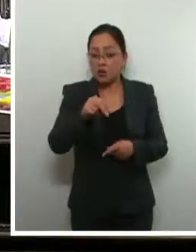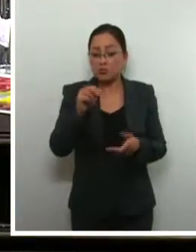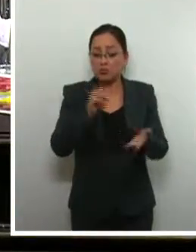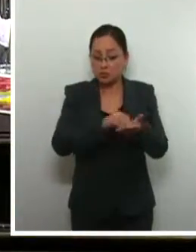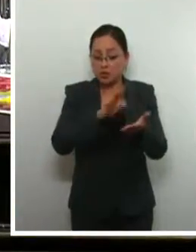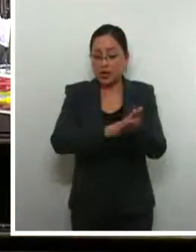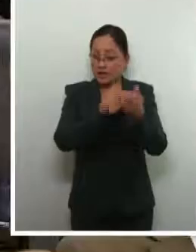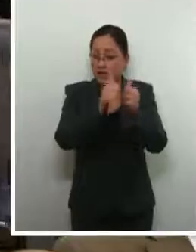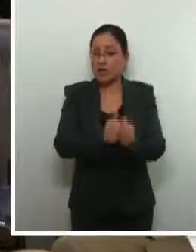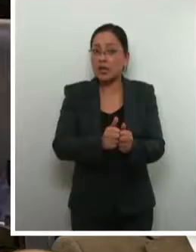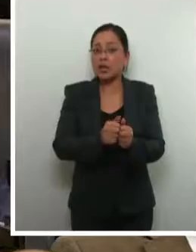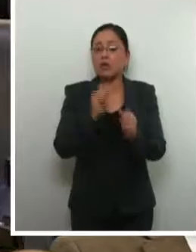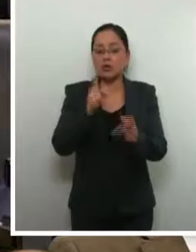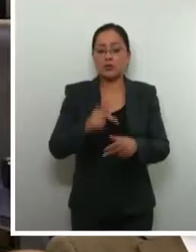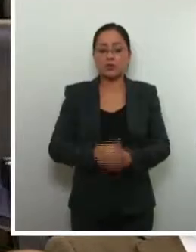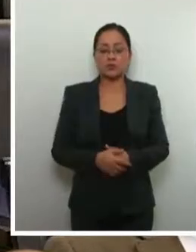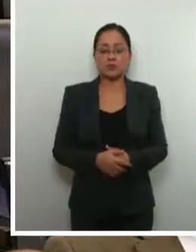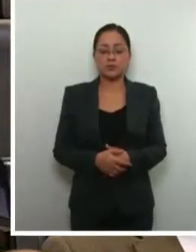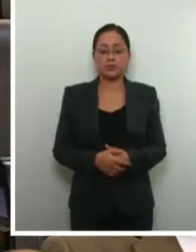auditar.